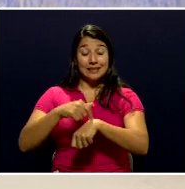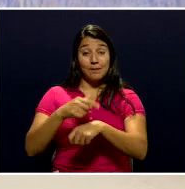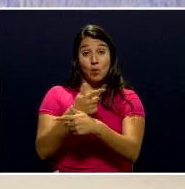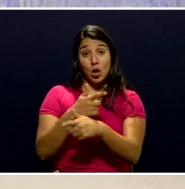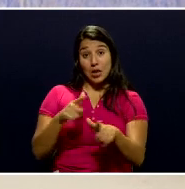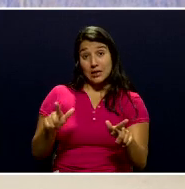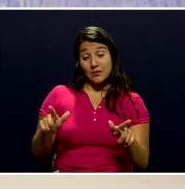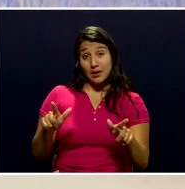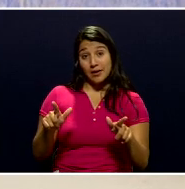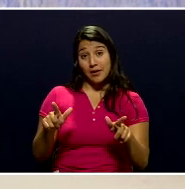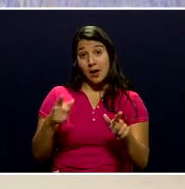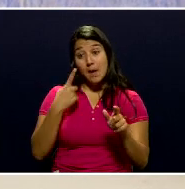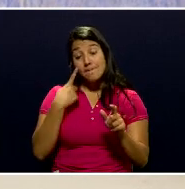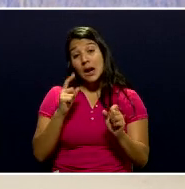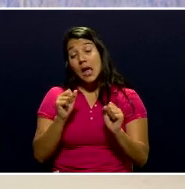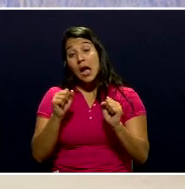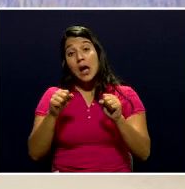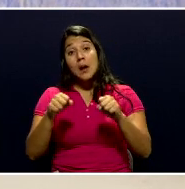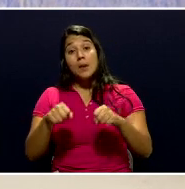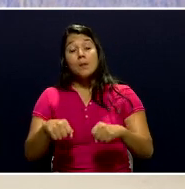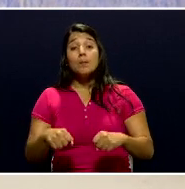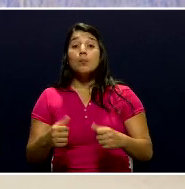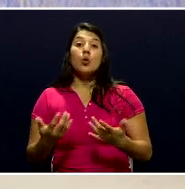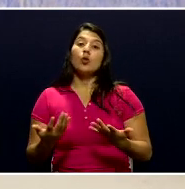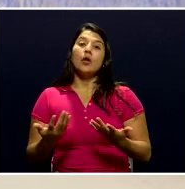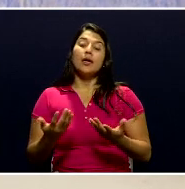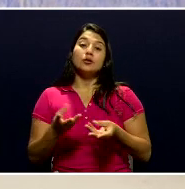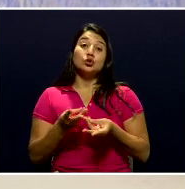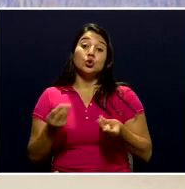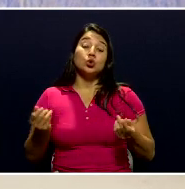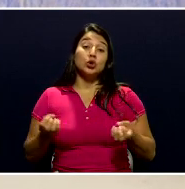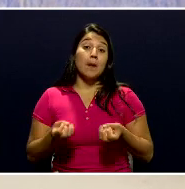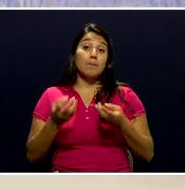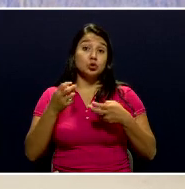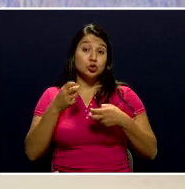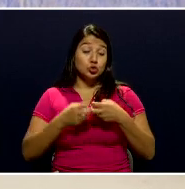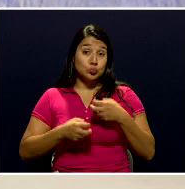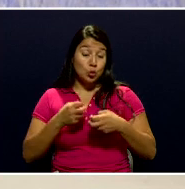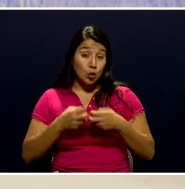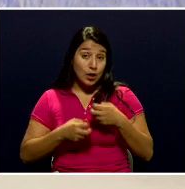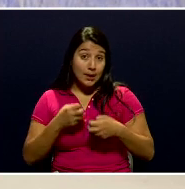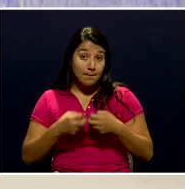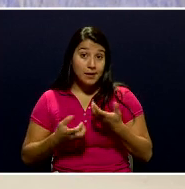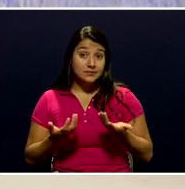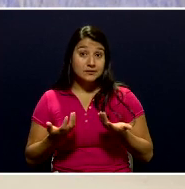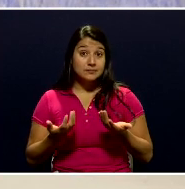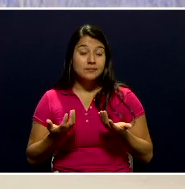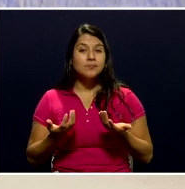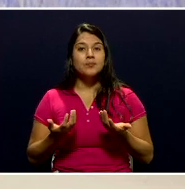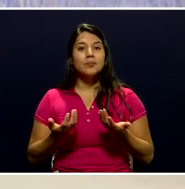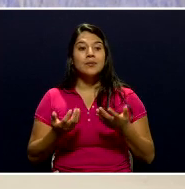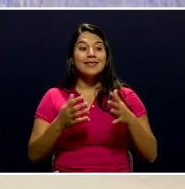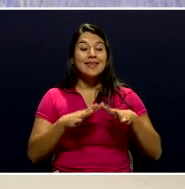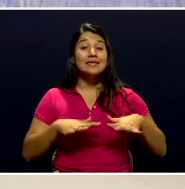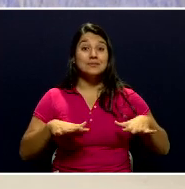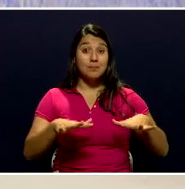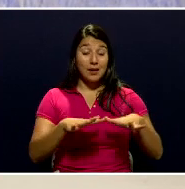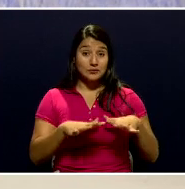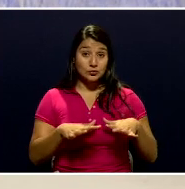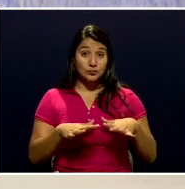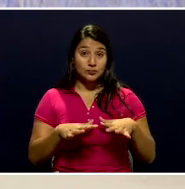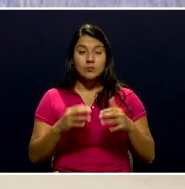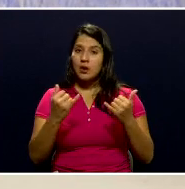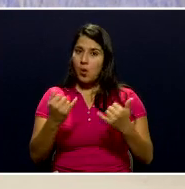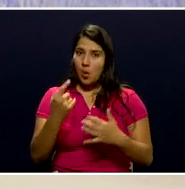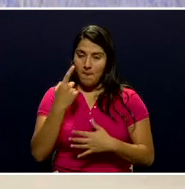para solventar muchos problemas de espacio que puedo tener en mis viviendas.